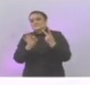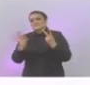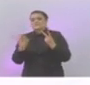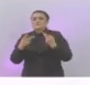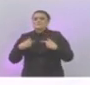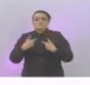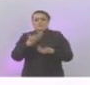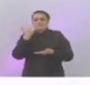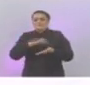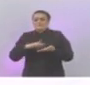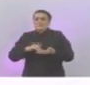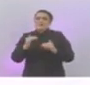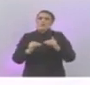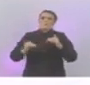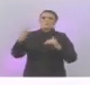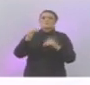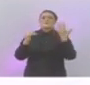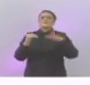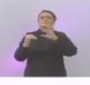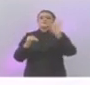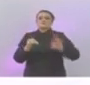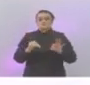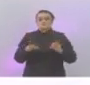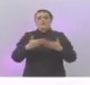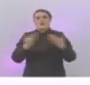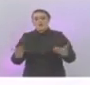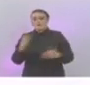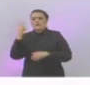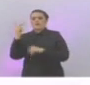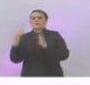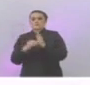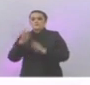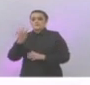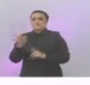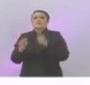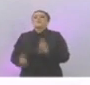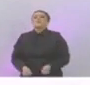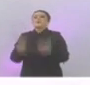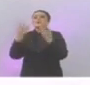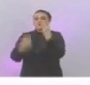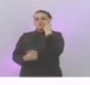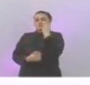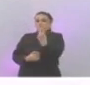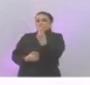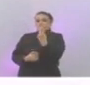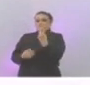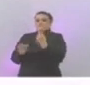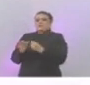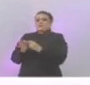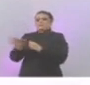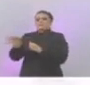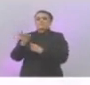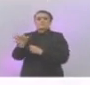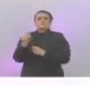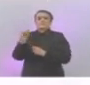sea, superior al 10%. Al concluir 2019, solo quedan 2 en esta